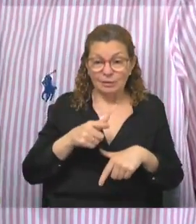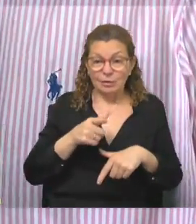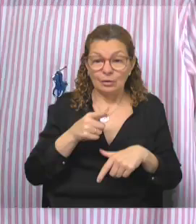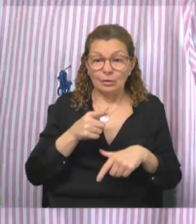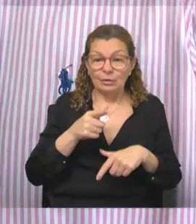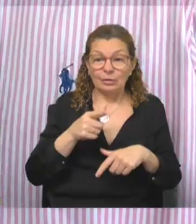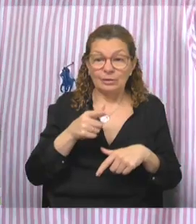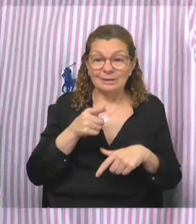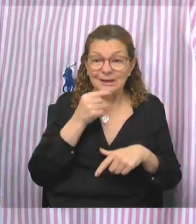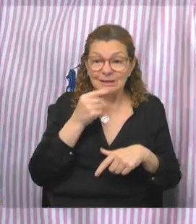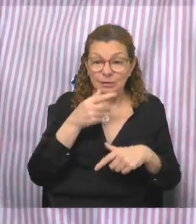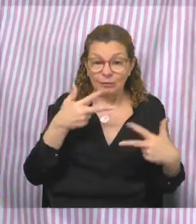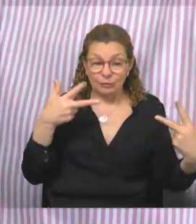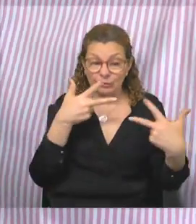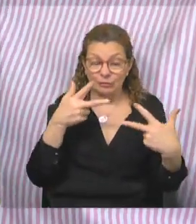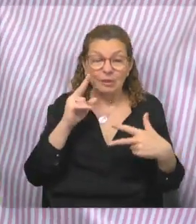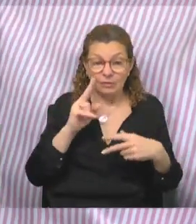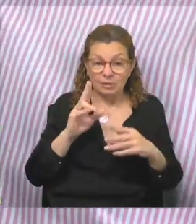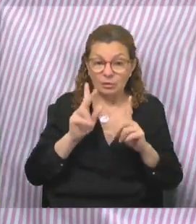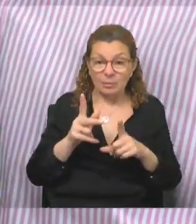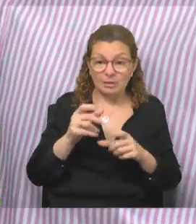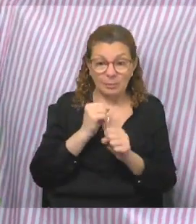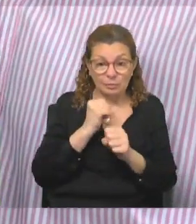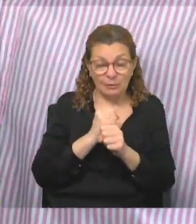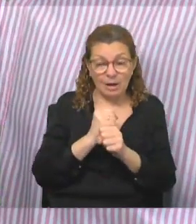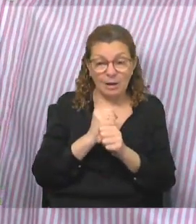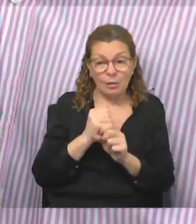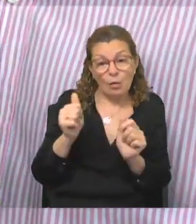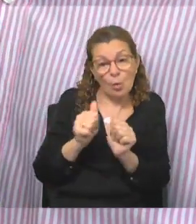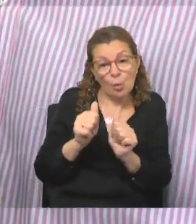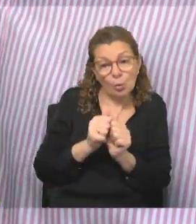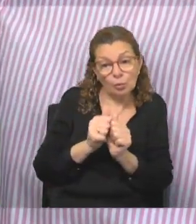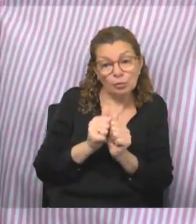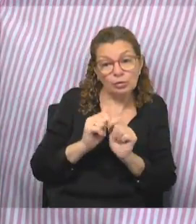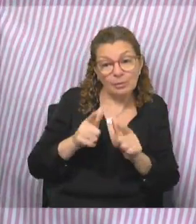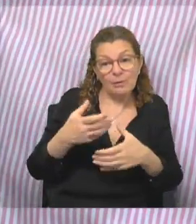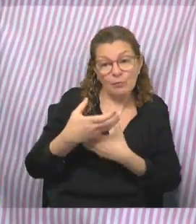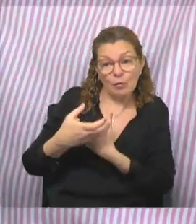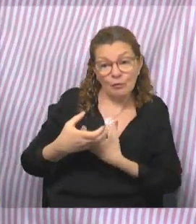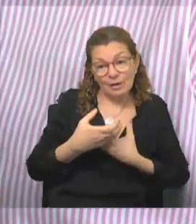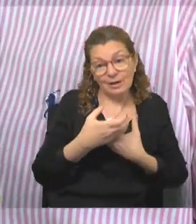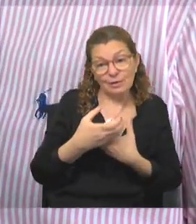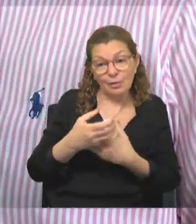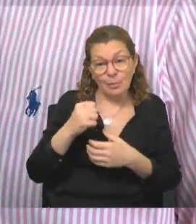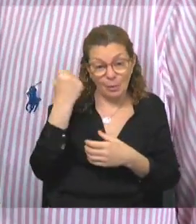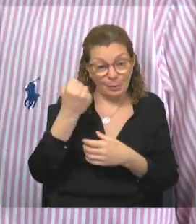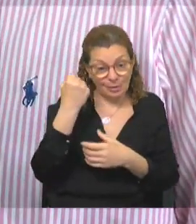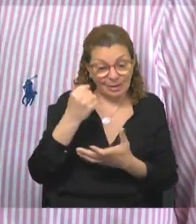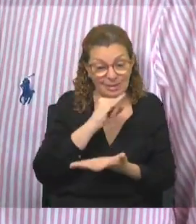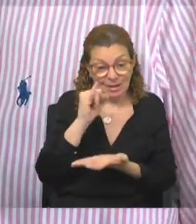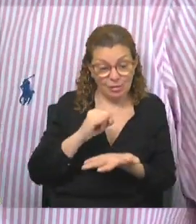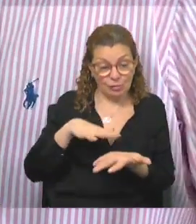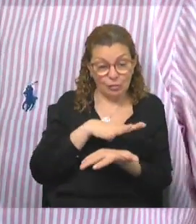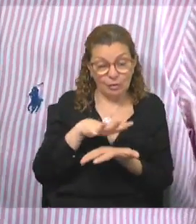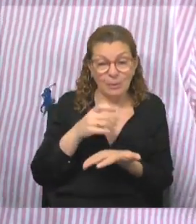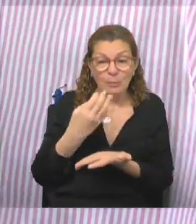de detección para incendios forestales estamos haciendo un trabajo particularmente con las comunidades en conjunto con moneros en la zona de interfaz que es muy importante eh Por